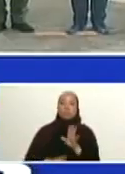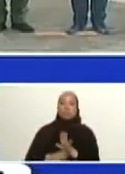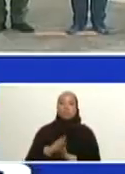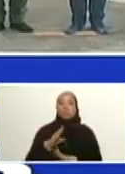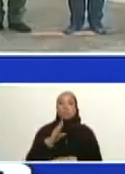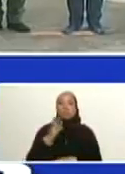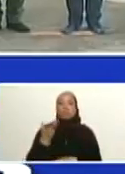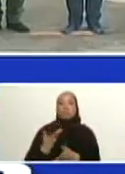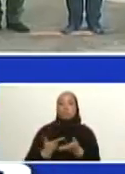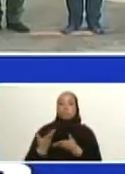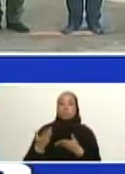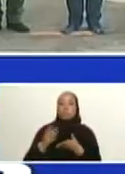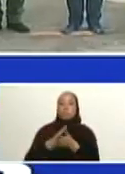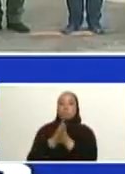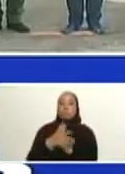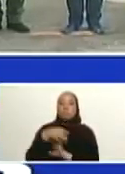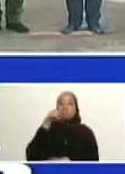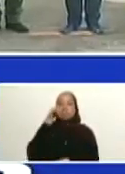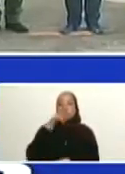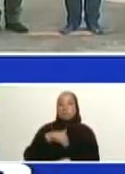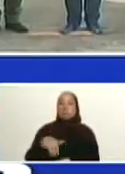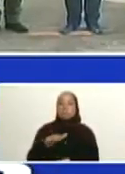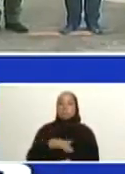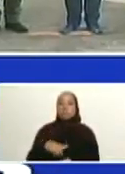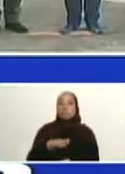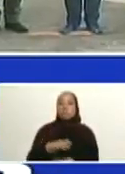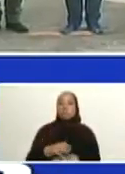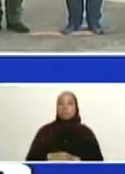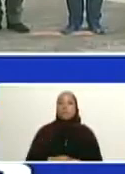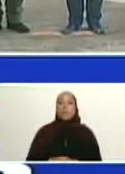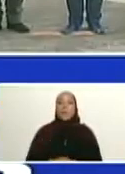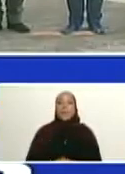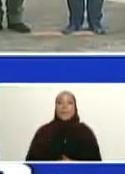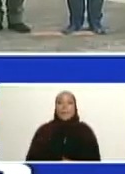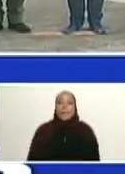sanciones criminales contra el pueblo de Venezuela. Sea un segundo consenso.